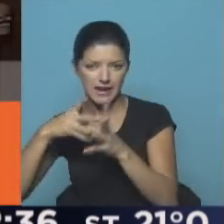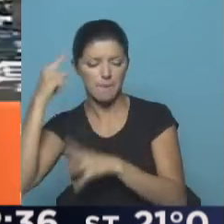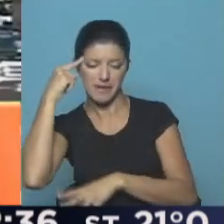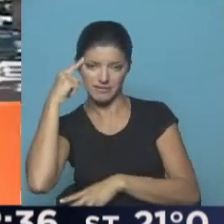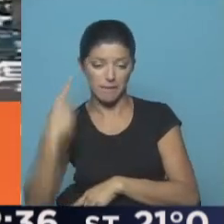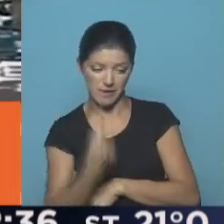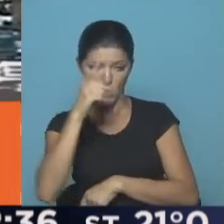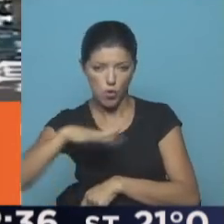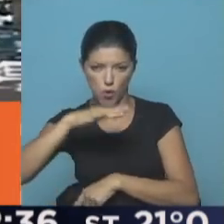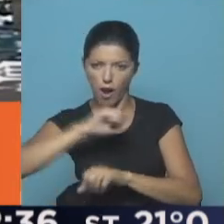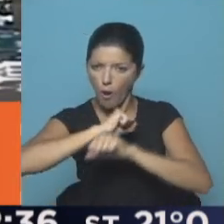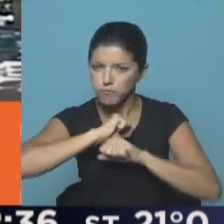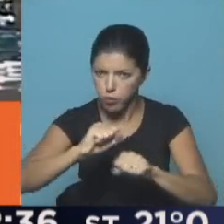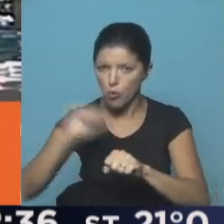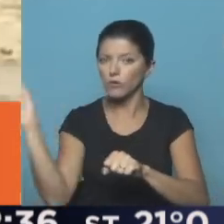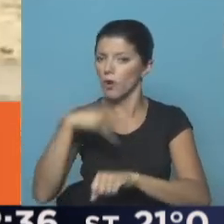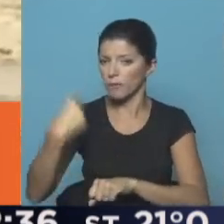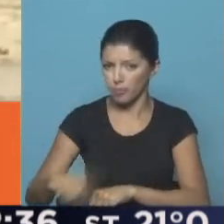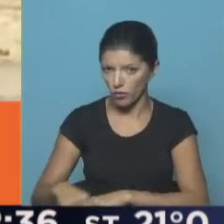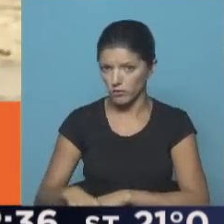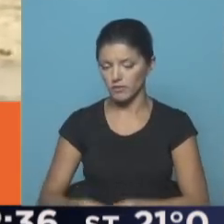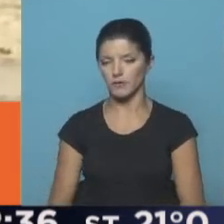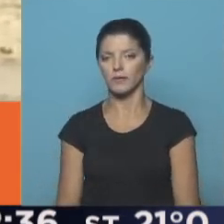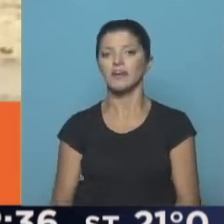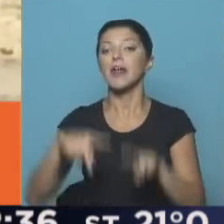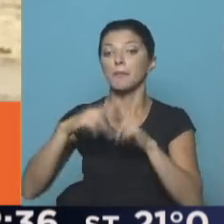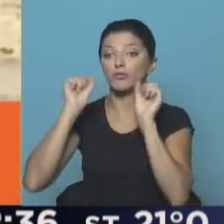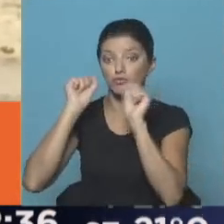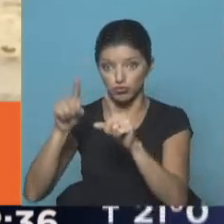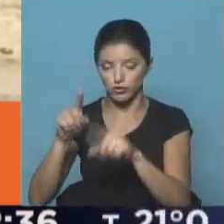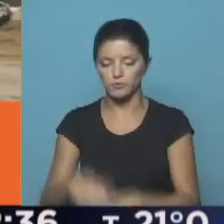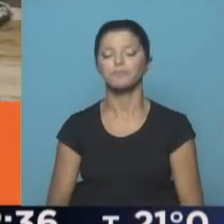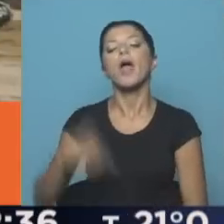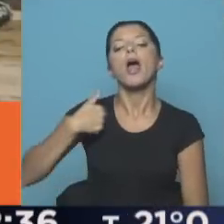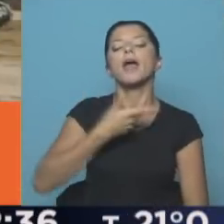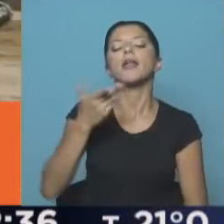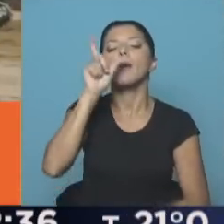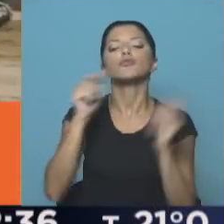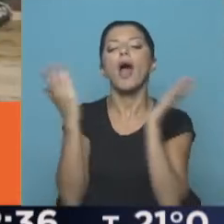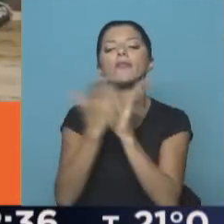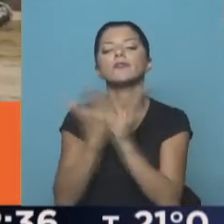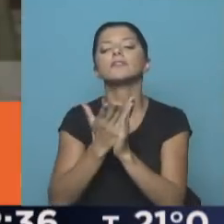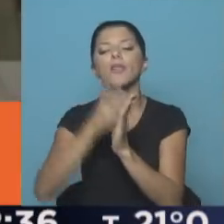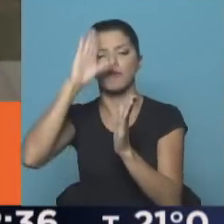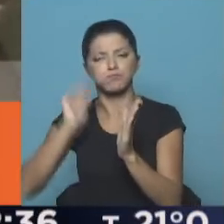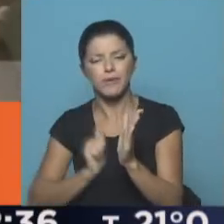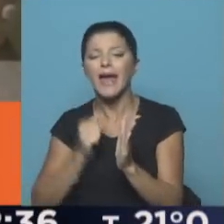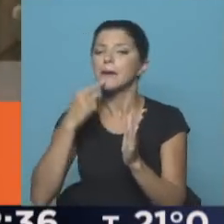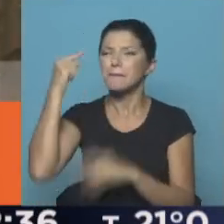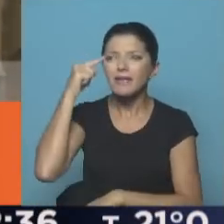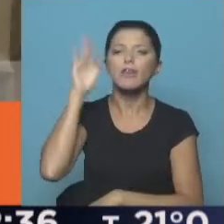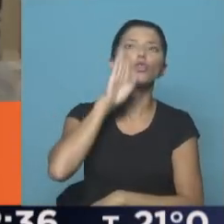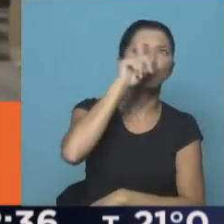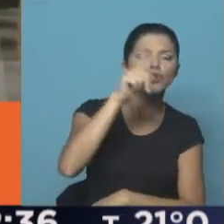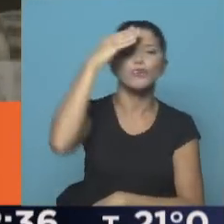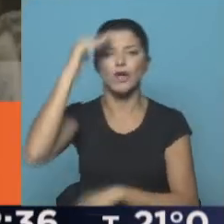golpear allí con todos sus recursos a la vez. La mayoría de los analistas militares coinciden en que, aunque Estados Unidos y Corea